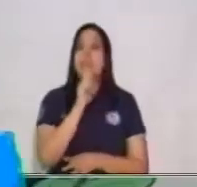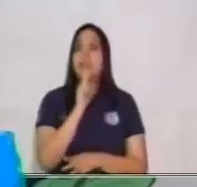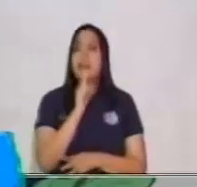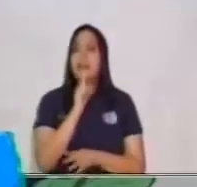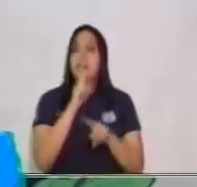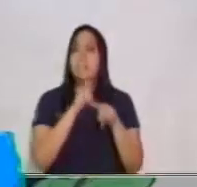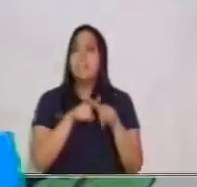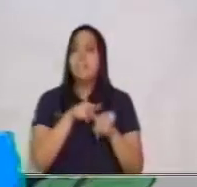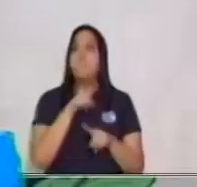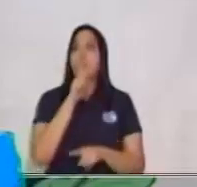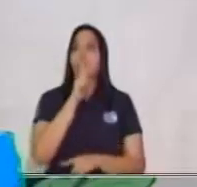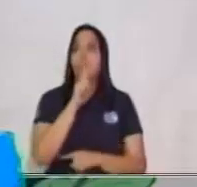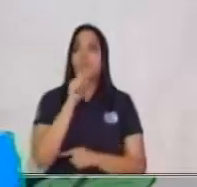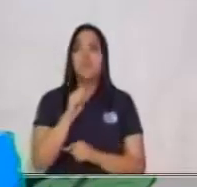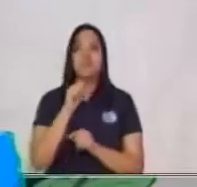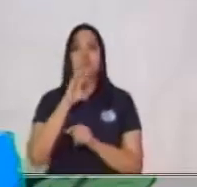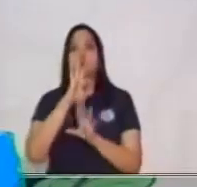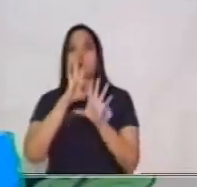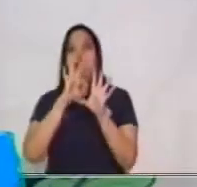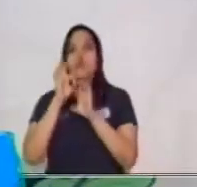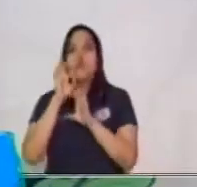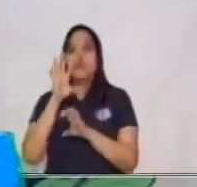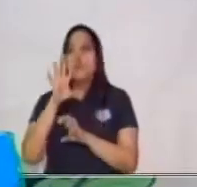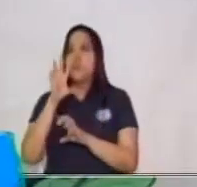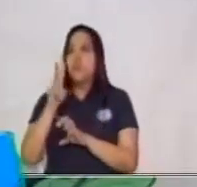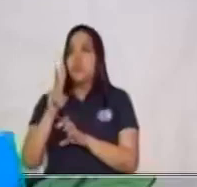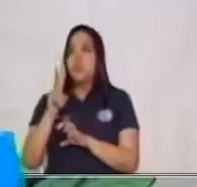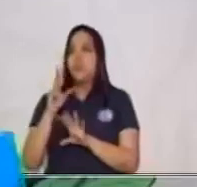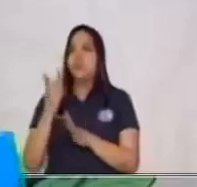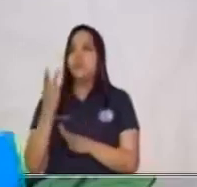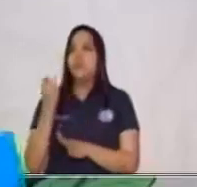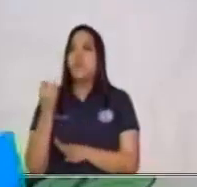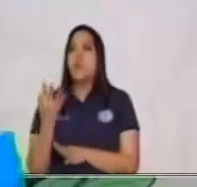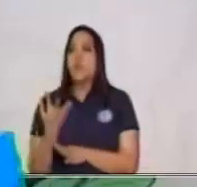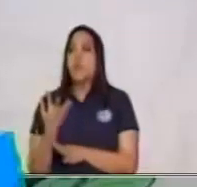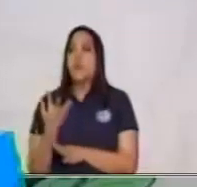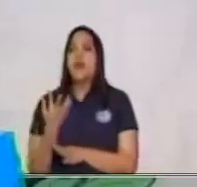1.852 por 3, nos va a dar el resultado de